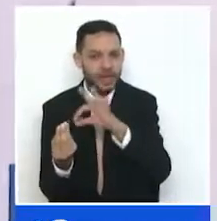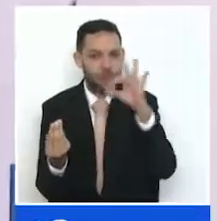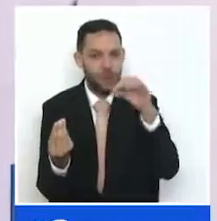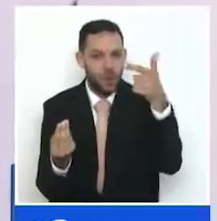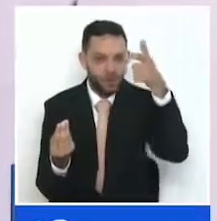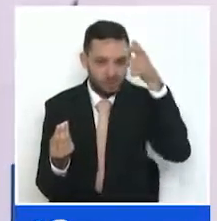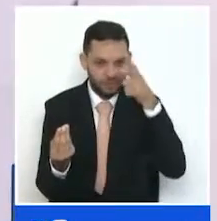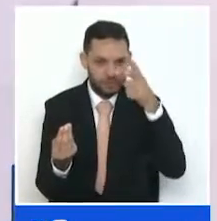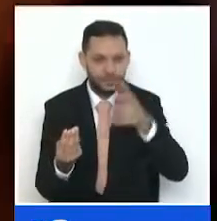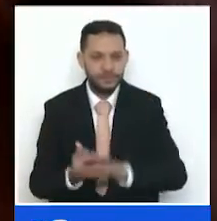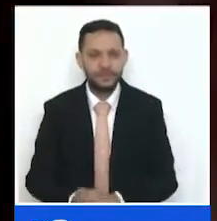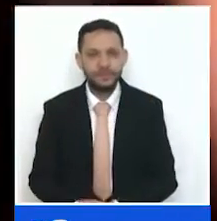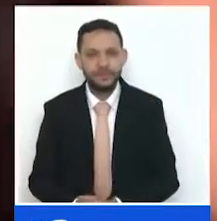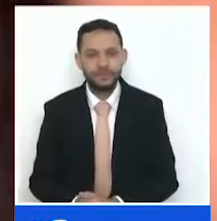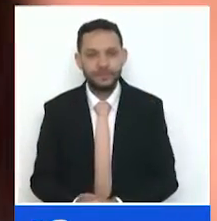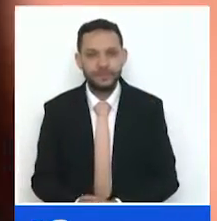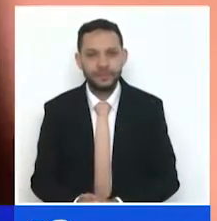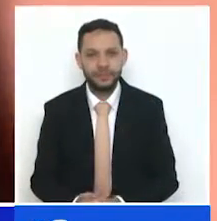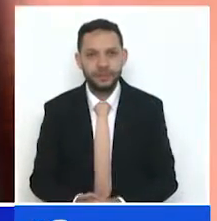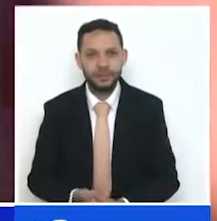soberana.